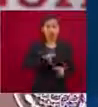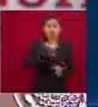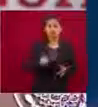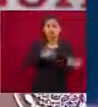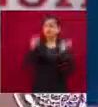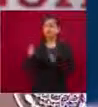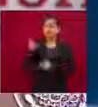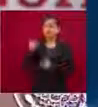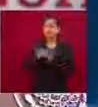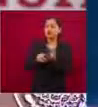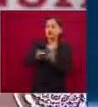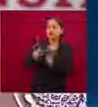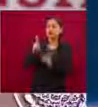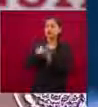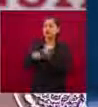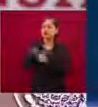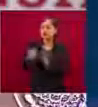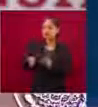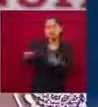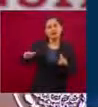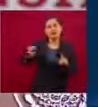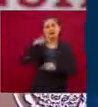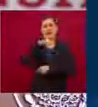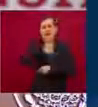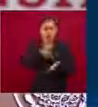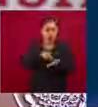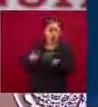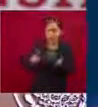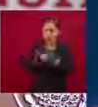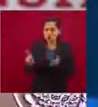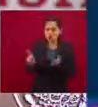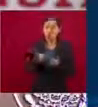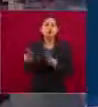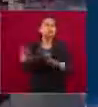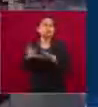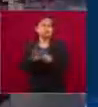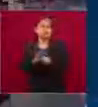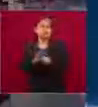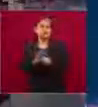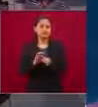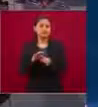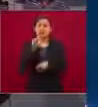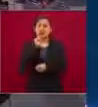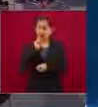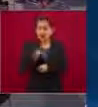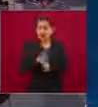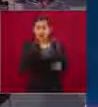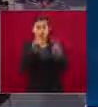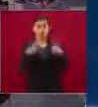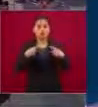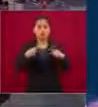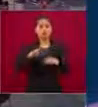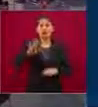varios servicios que tiene PRODECON, es el del procedimiento de quejas y reclamaciones. Es un procedimiento que tiene sustento